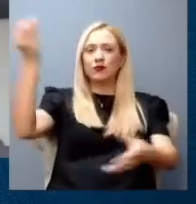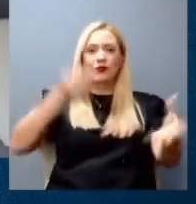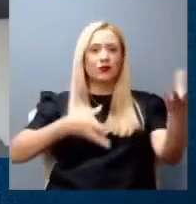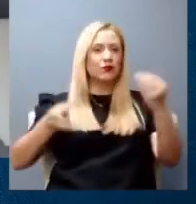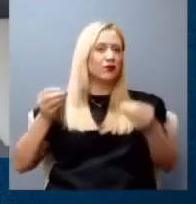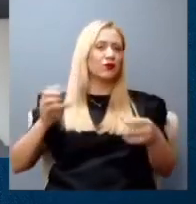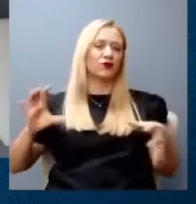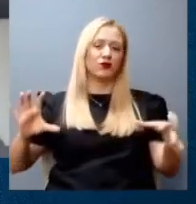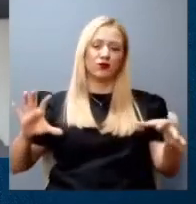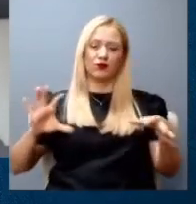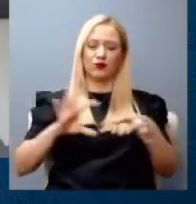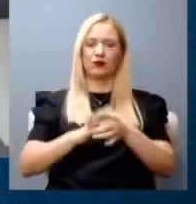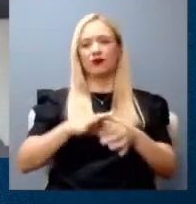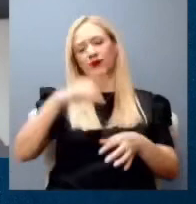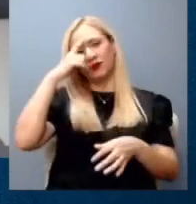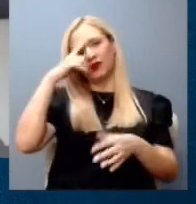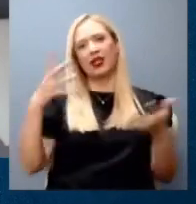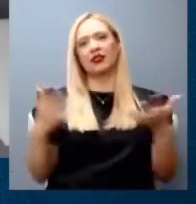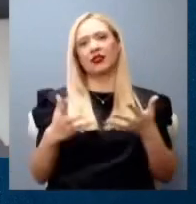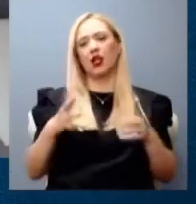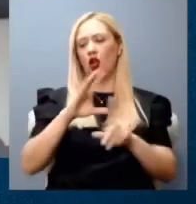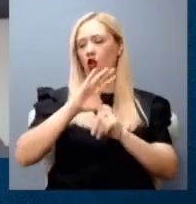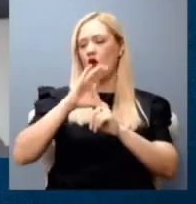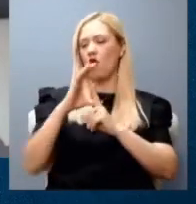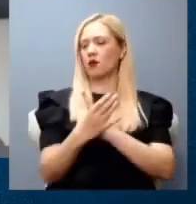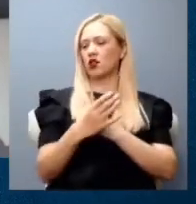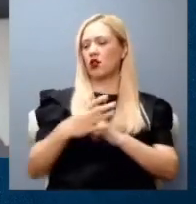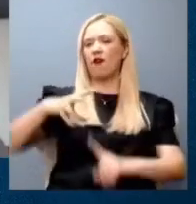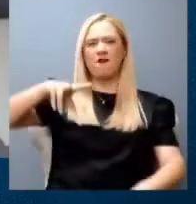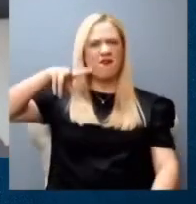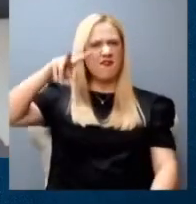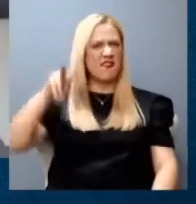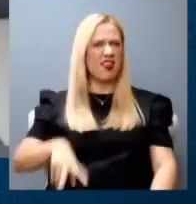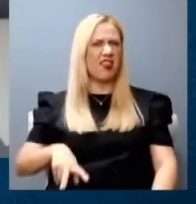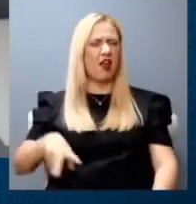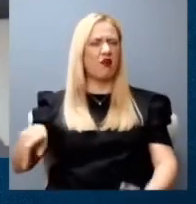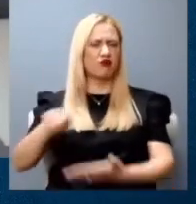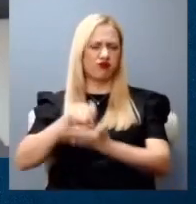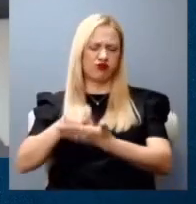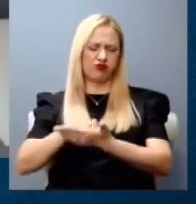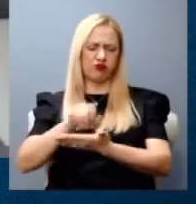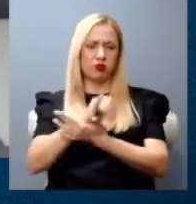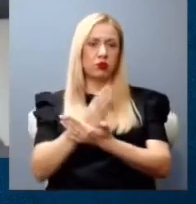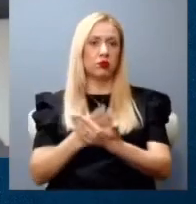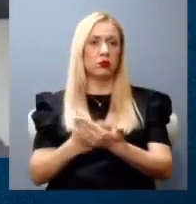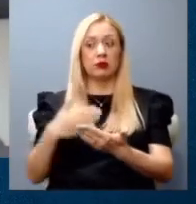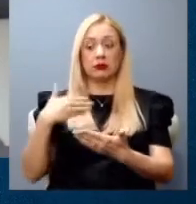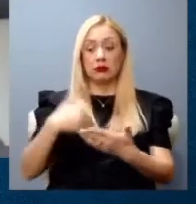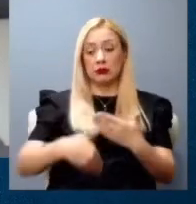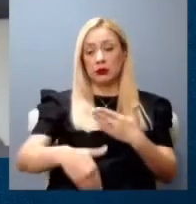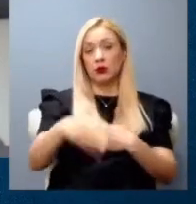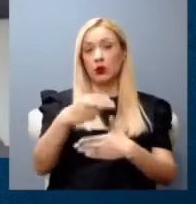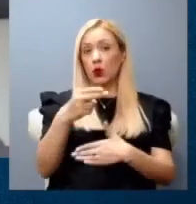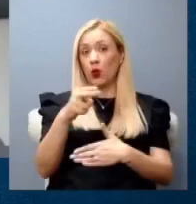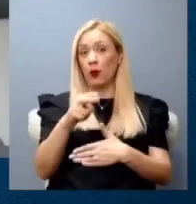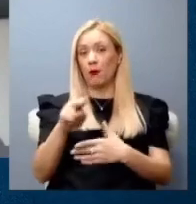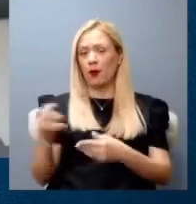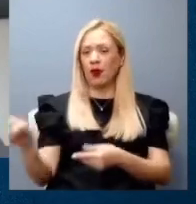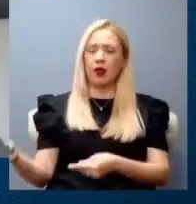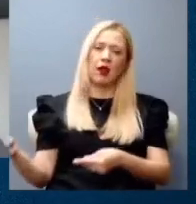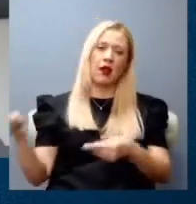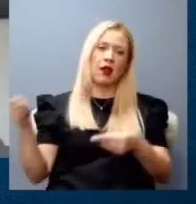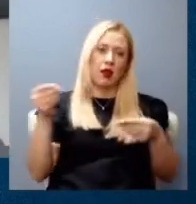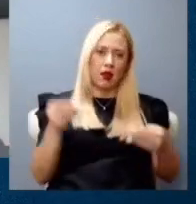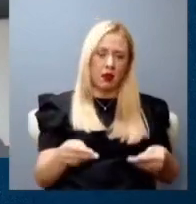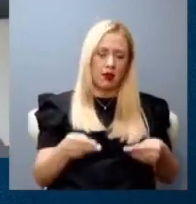que incluye la creación de una comisión de la verdad que entrega su informe final ahora en noviembre de este año. Una jurisdicción especial